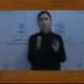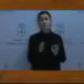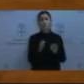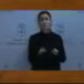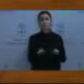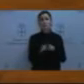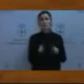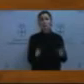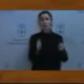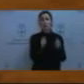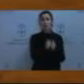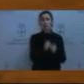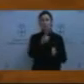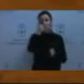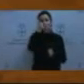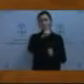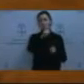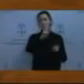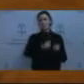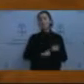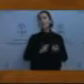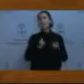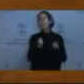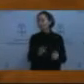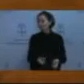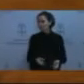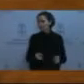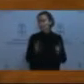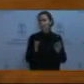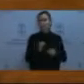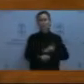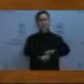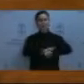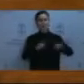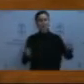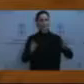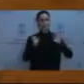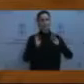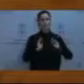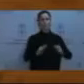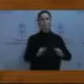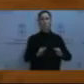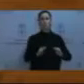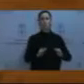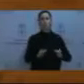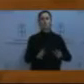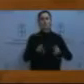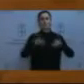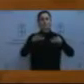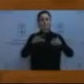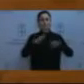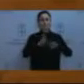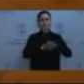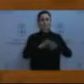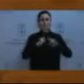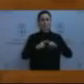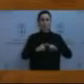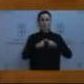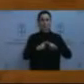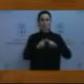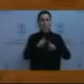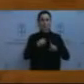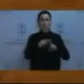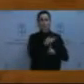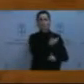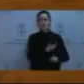maridos? ¿A cuántas mujeres se les está privando el beneficio que comparte y comporta la